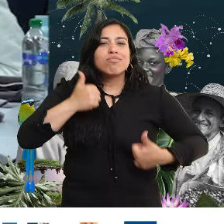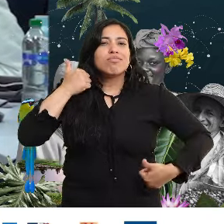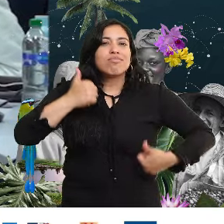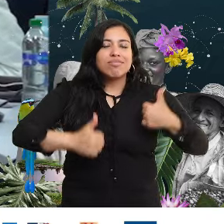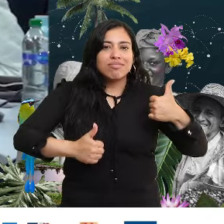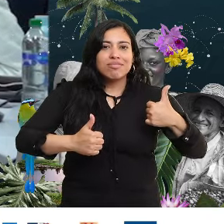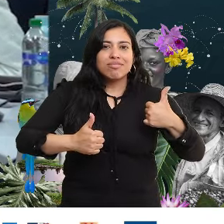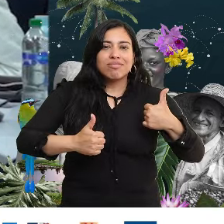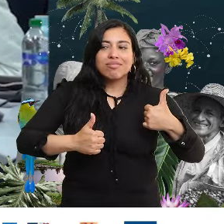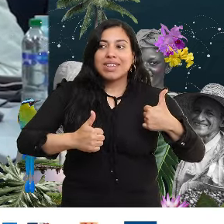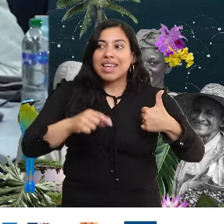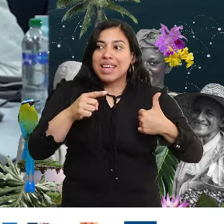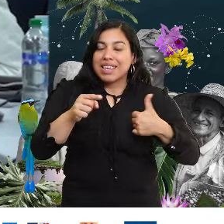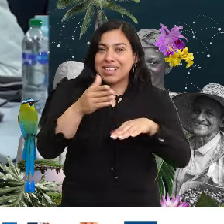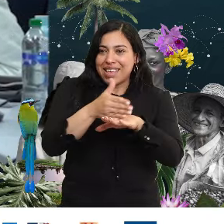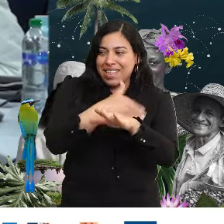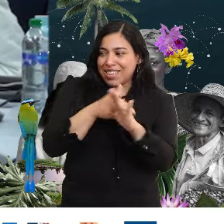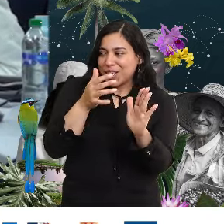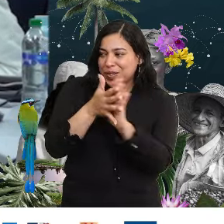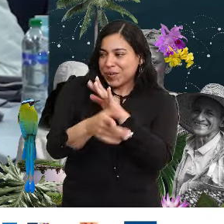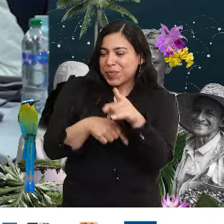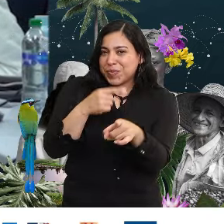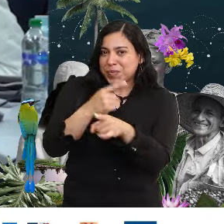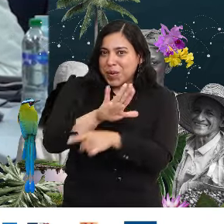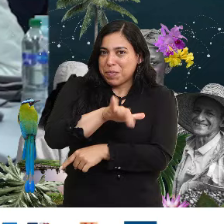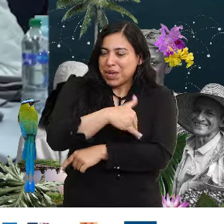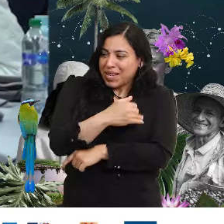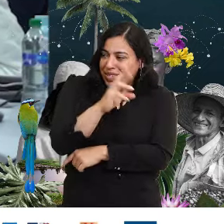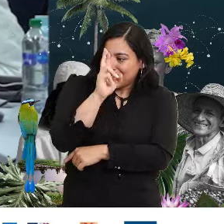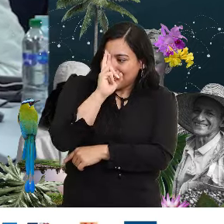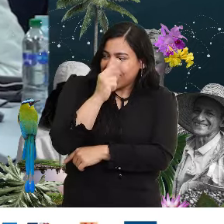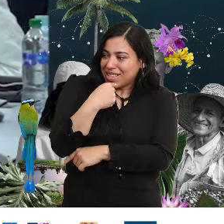esa visibilización que tú nos decías al principio, ministra, que es